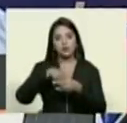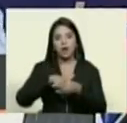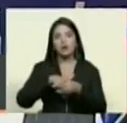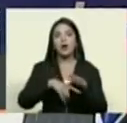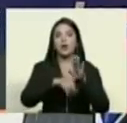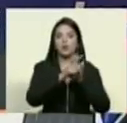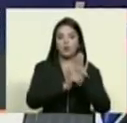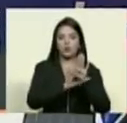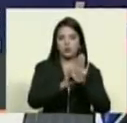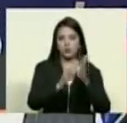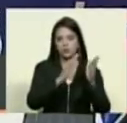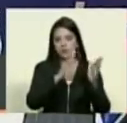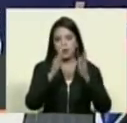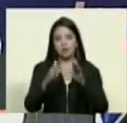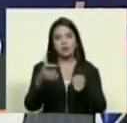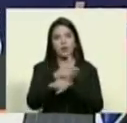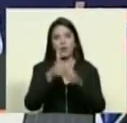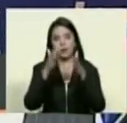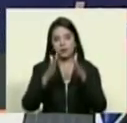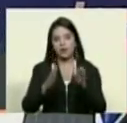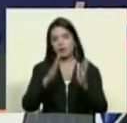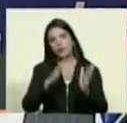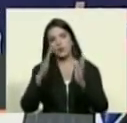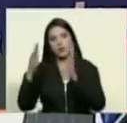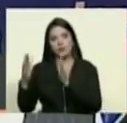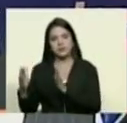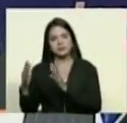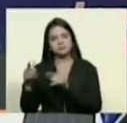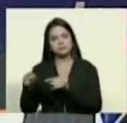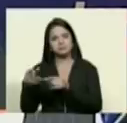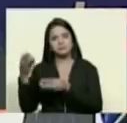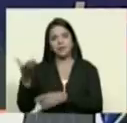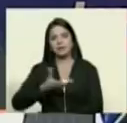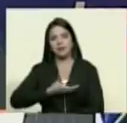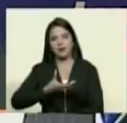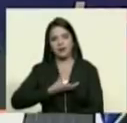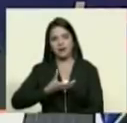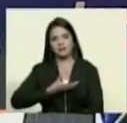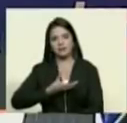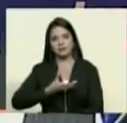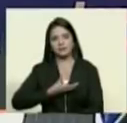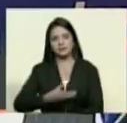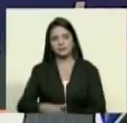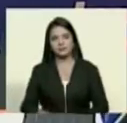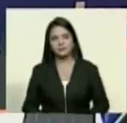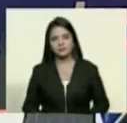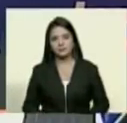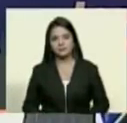la constituyente, en la de gobernadores y en la de alcaldesas y alcaldes.